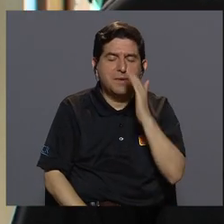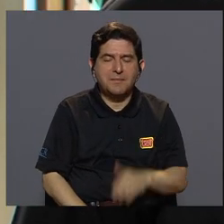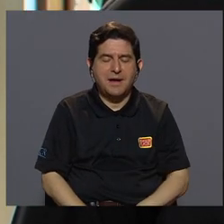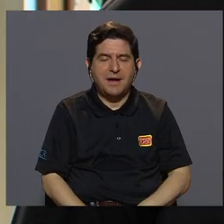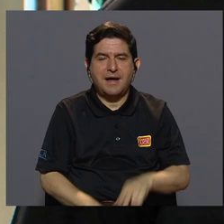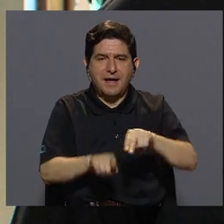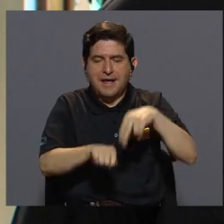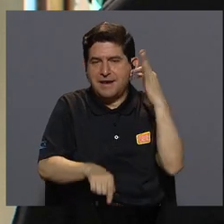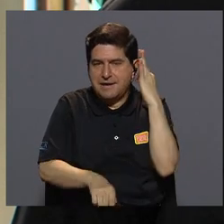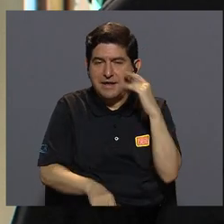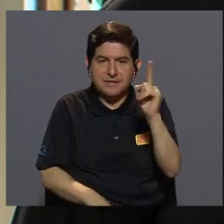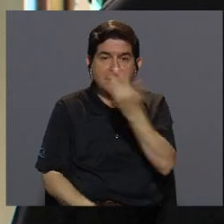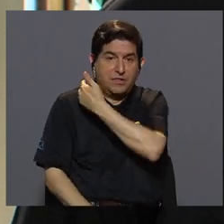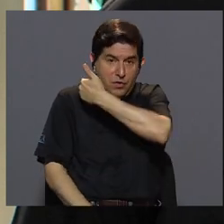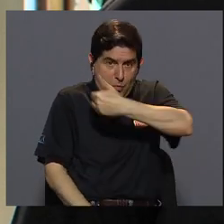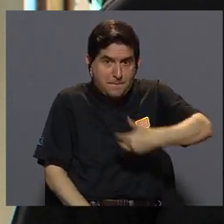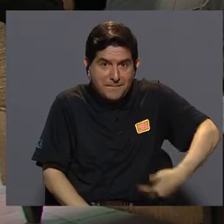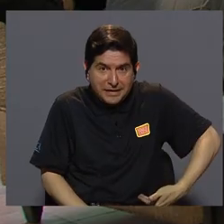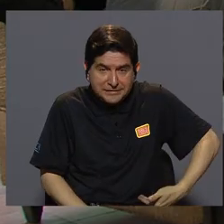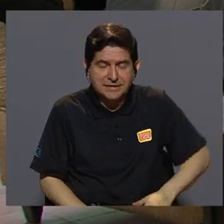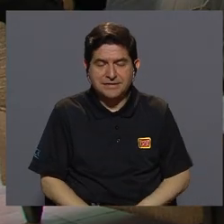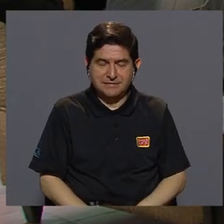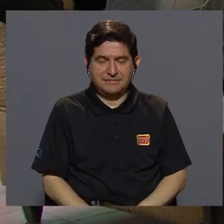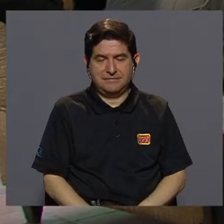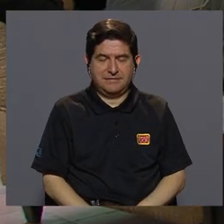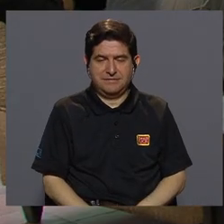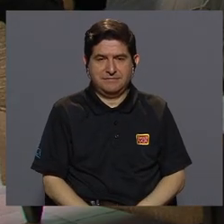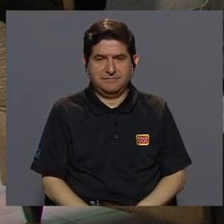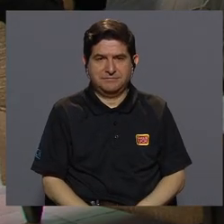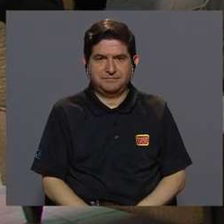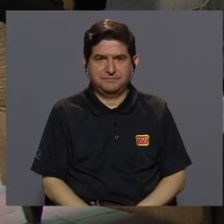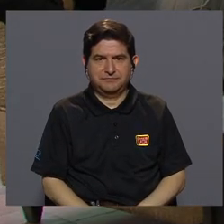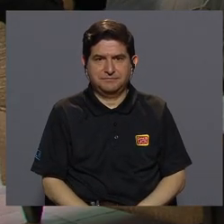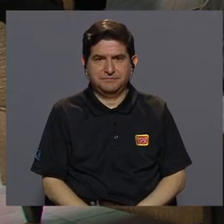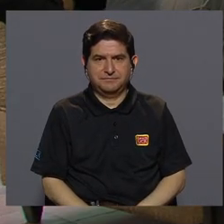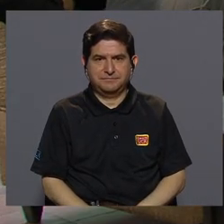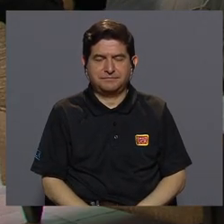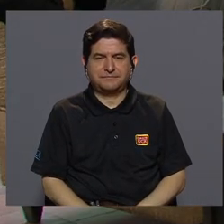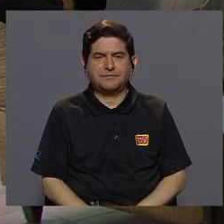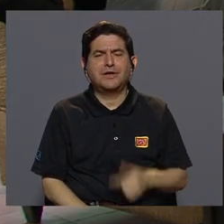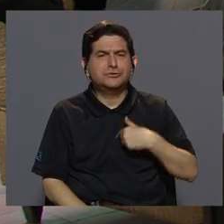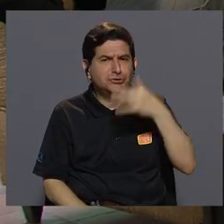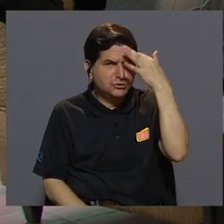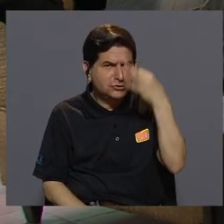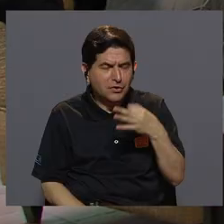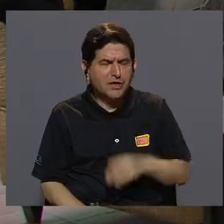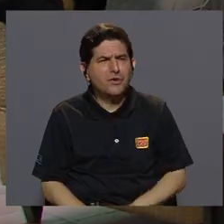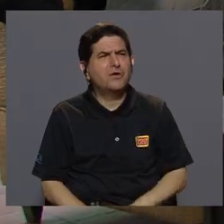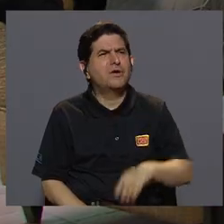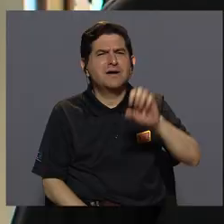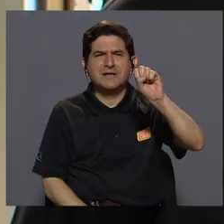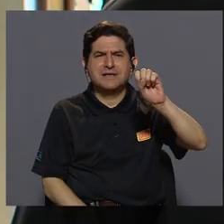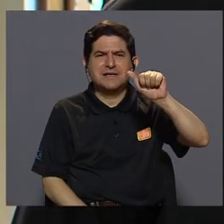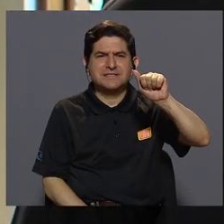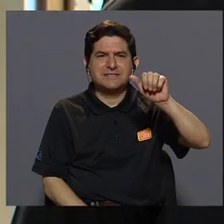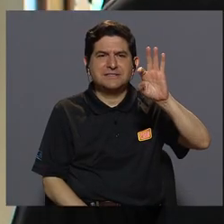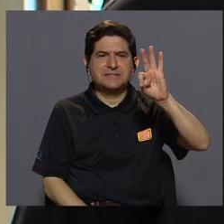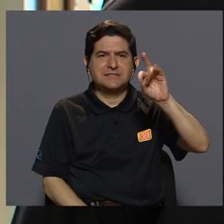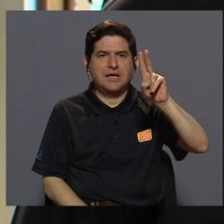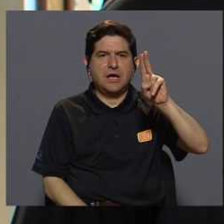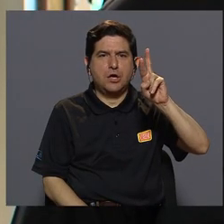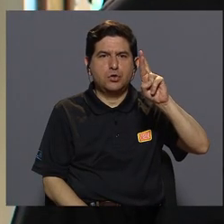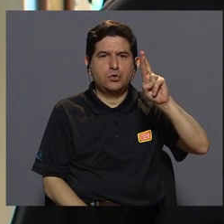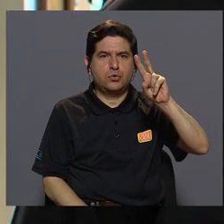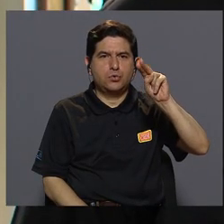madre, nieta de un presidente, Saturnino. Uh-huh. Así que creo que Saturnino Lizano.